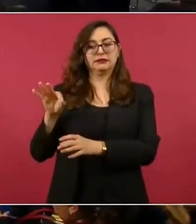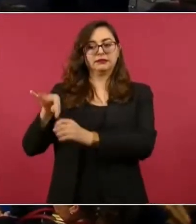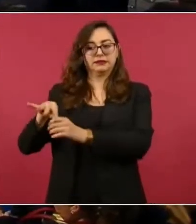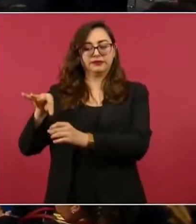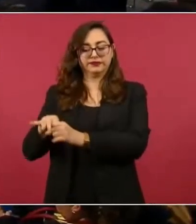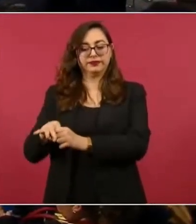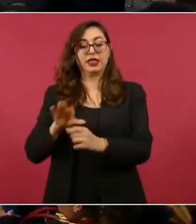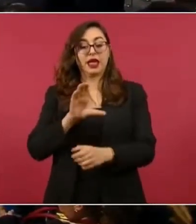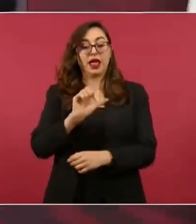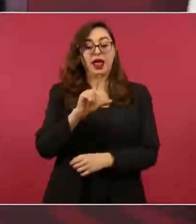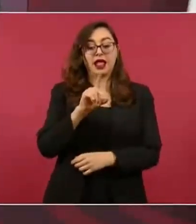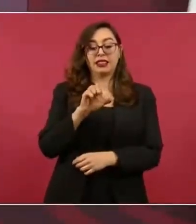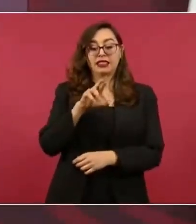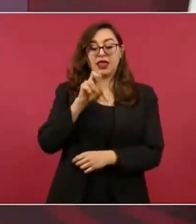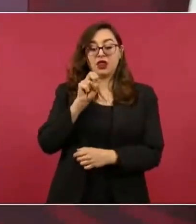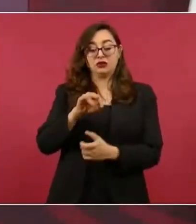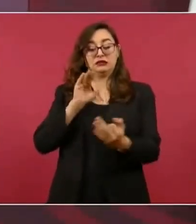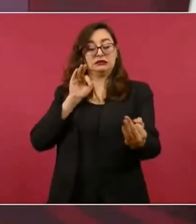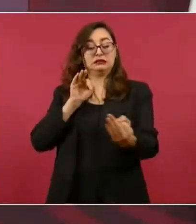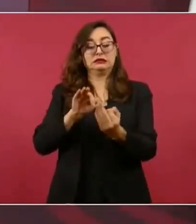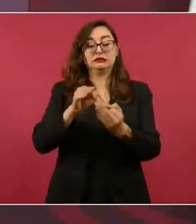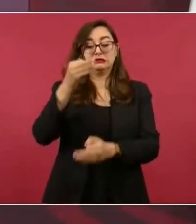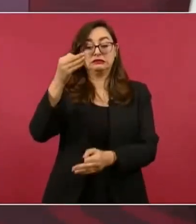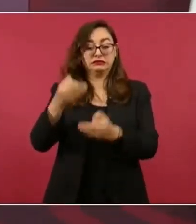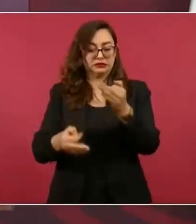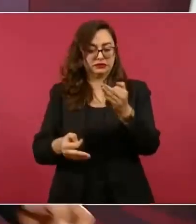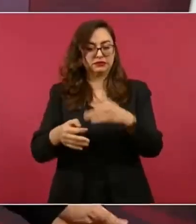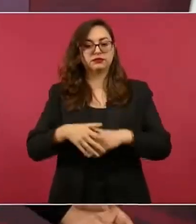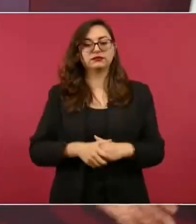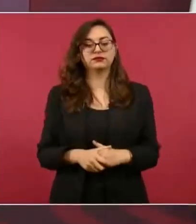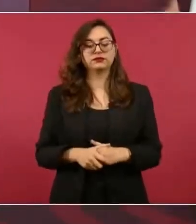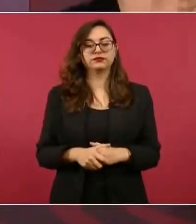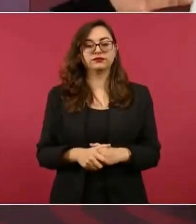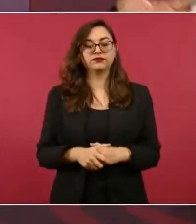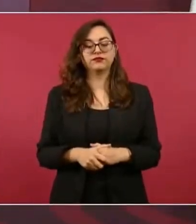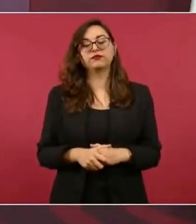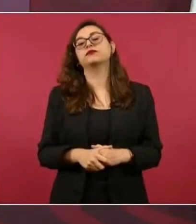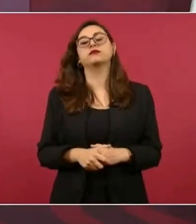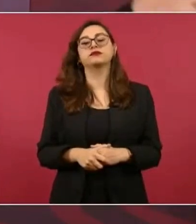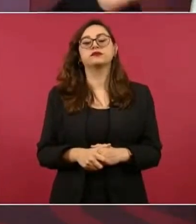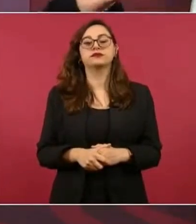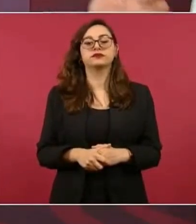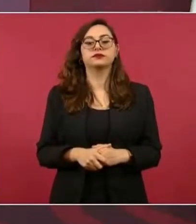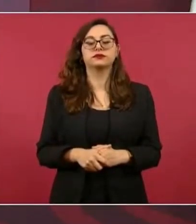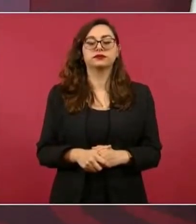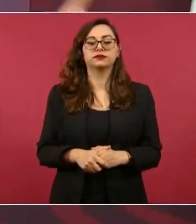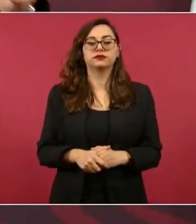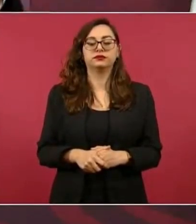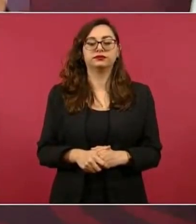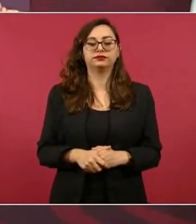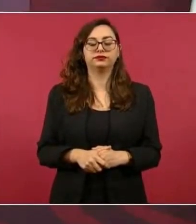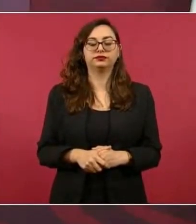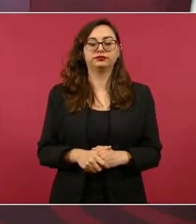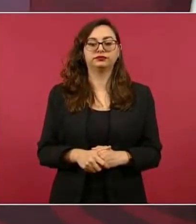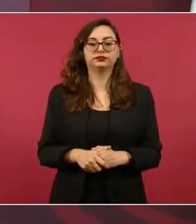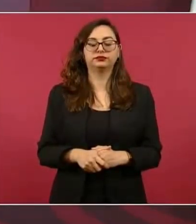y la denuncia que había presentado el PAN, todos los diputados del PAN,